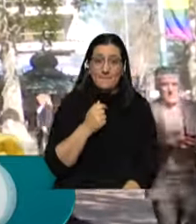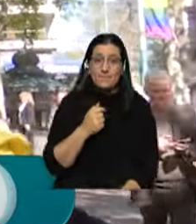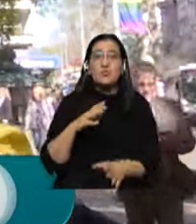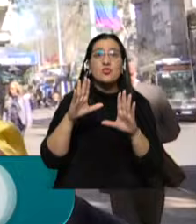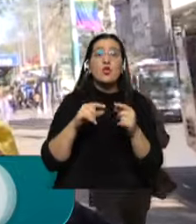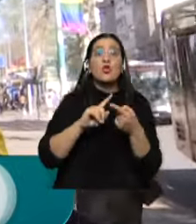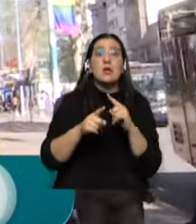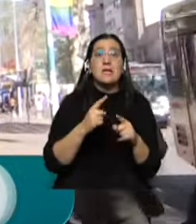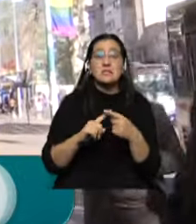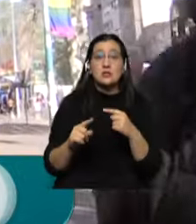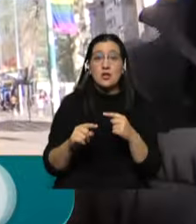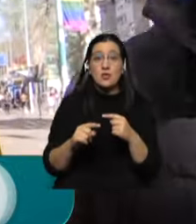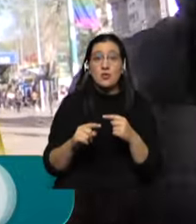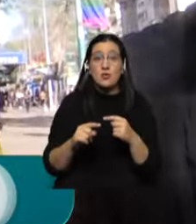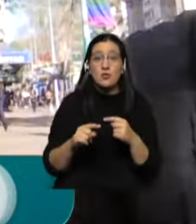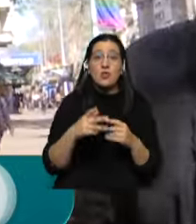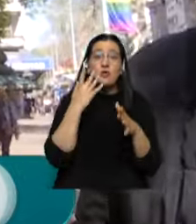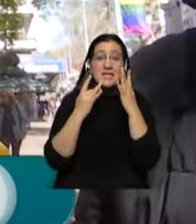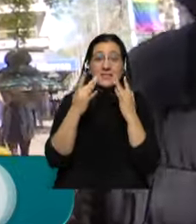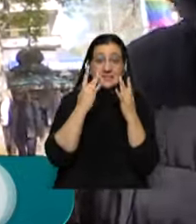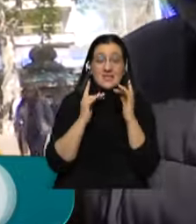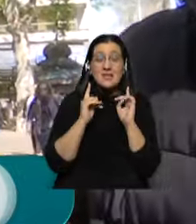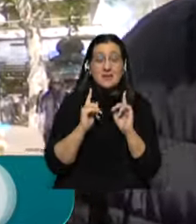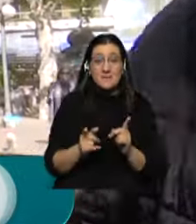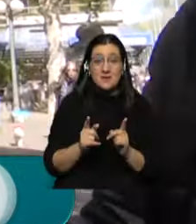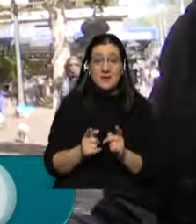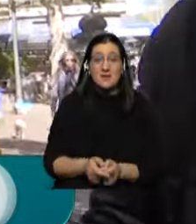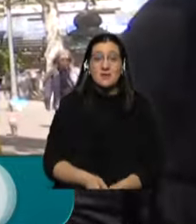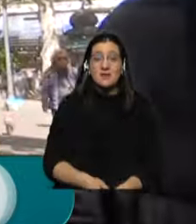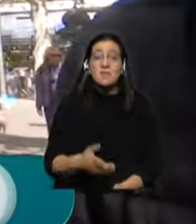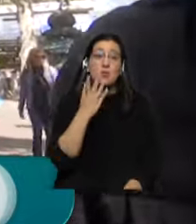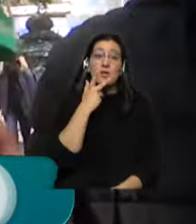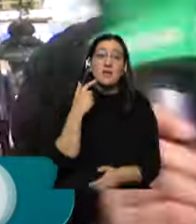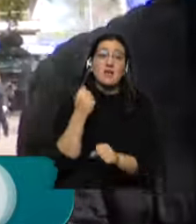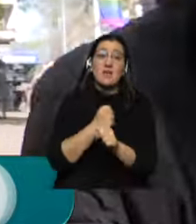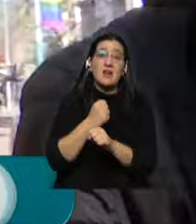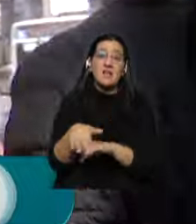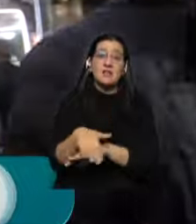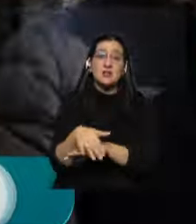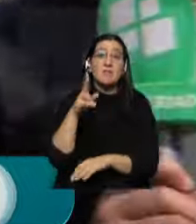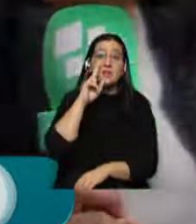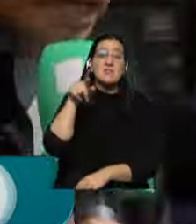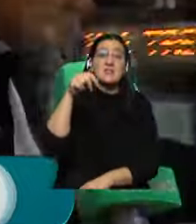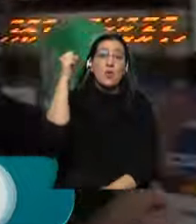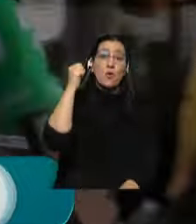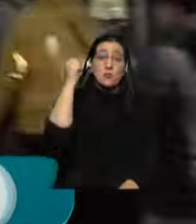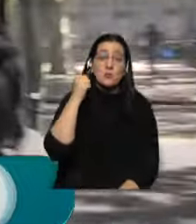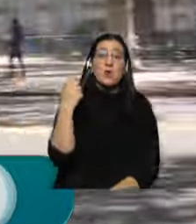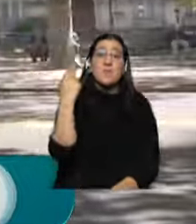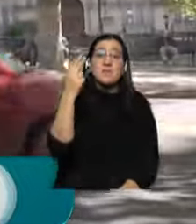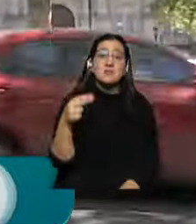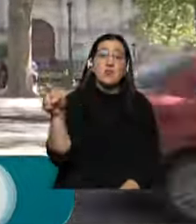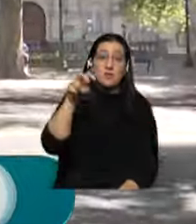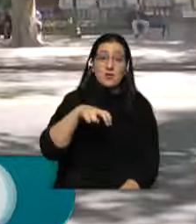todo lo que tiene que ver con las artesanías también, la calle. Bueno, vamos a ver si acá este bondi nos deja subir. A